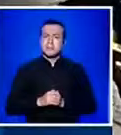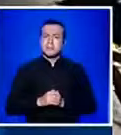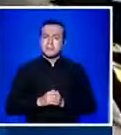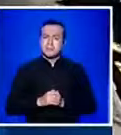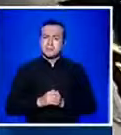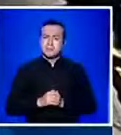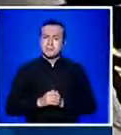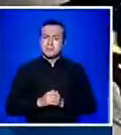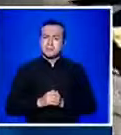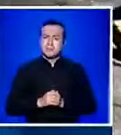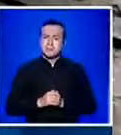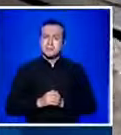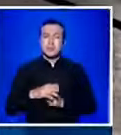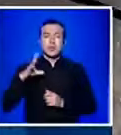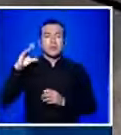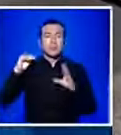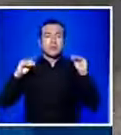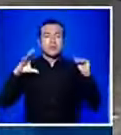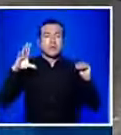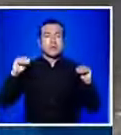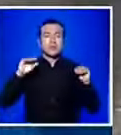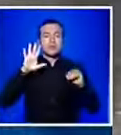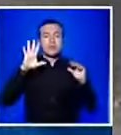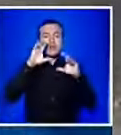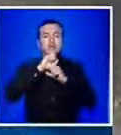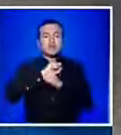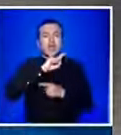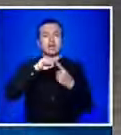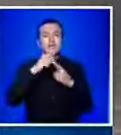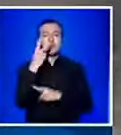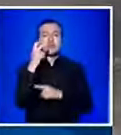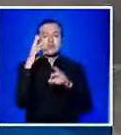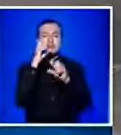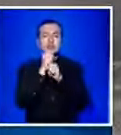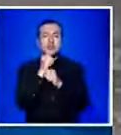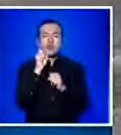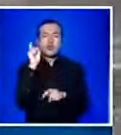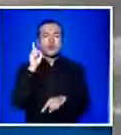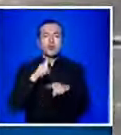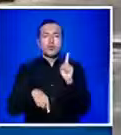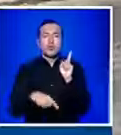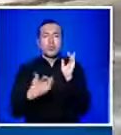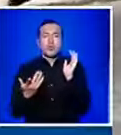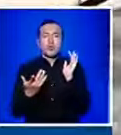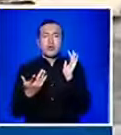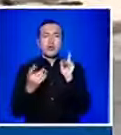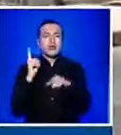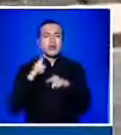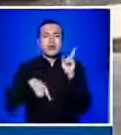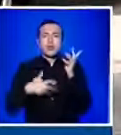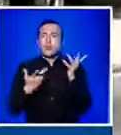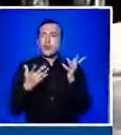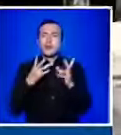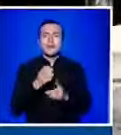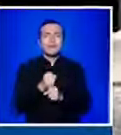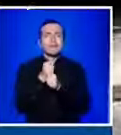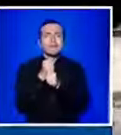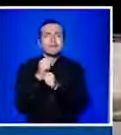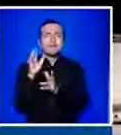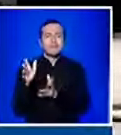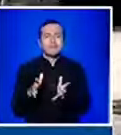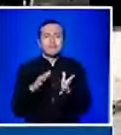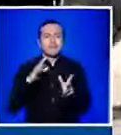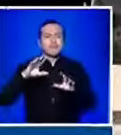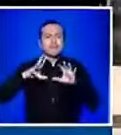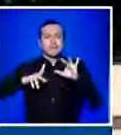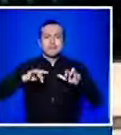no hay luz, el reporte de la luz, a las 5 de la noche viene la casa, no se puede andar aquí, la inseguridad es fatal. Si no